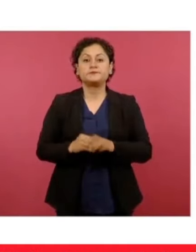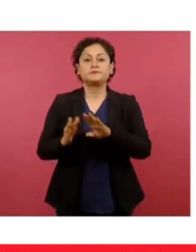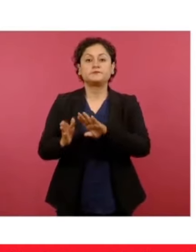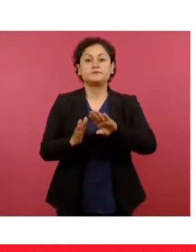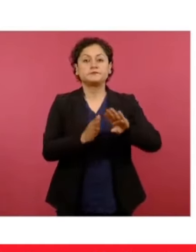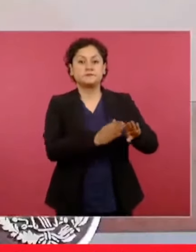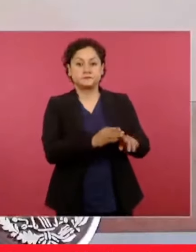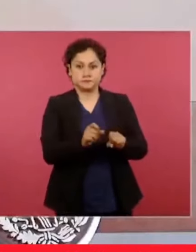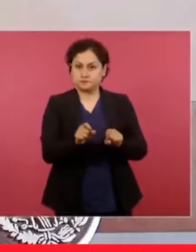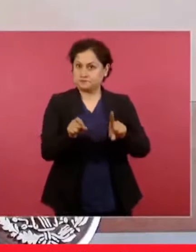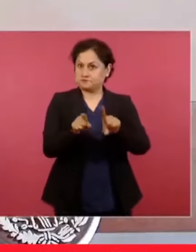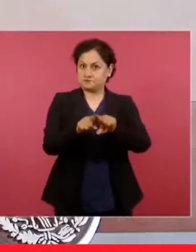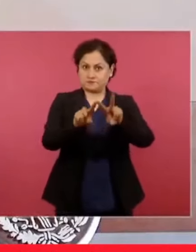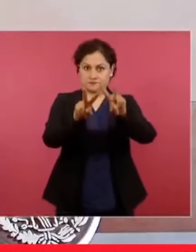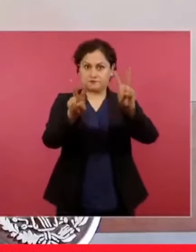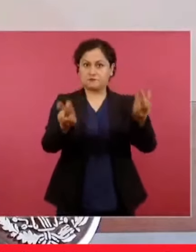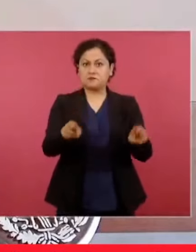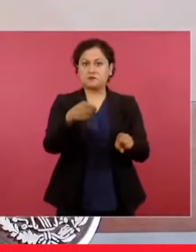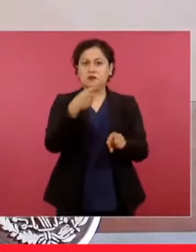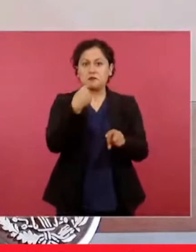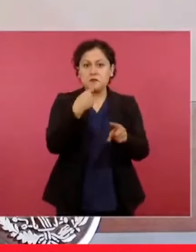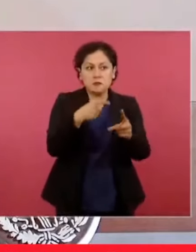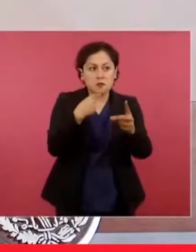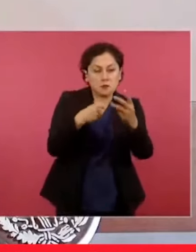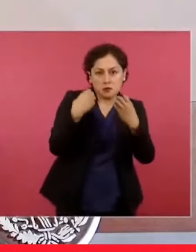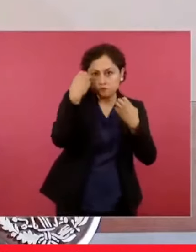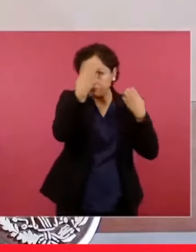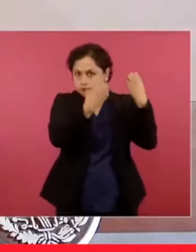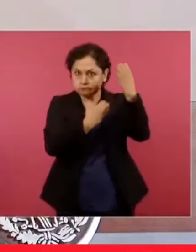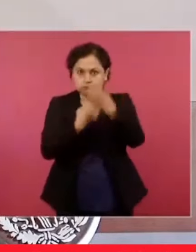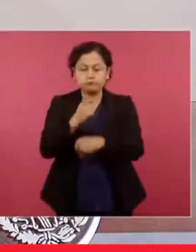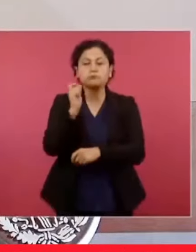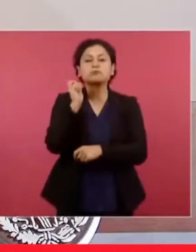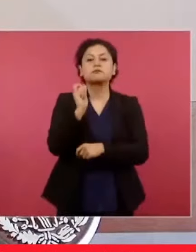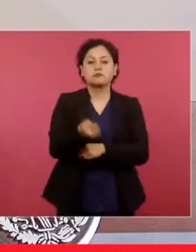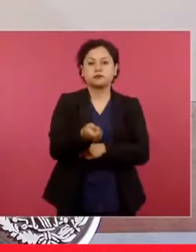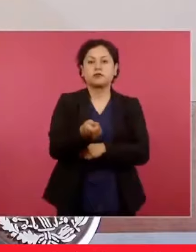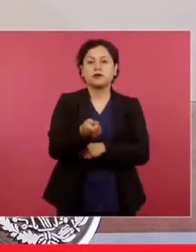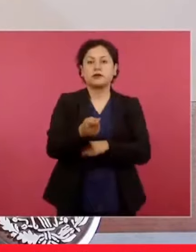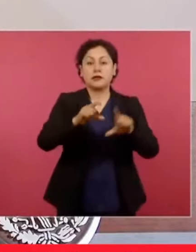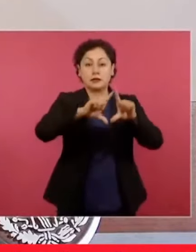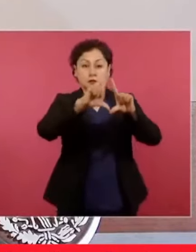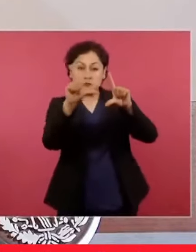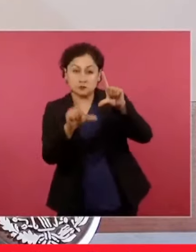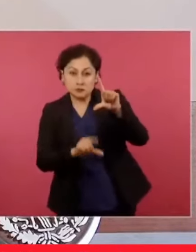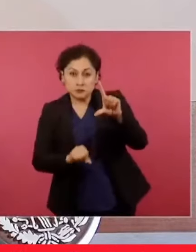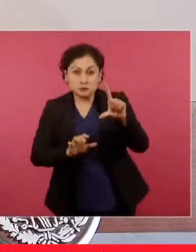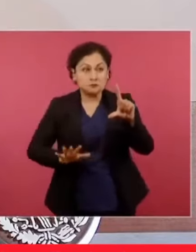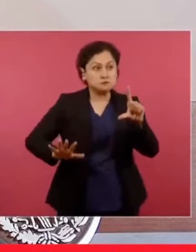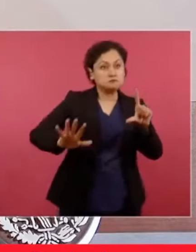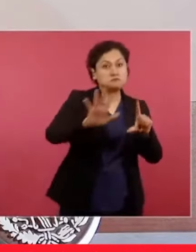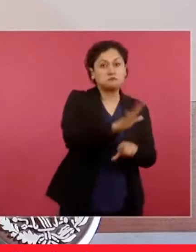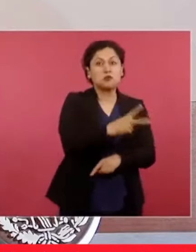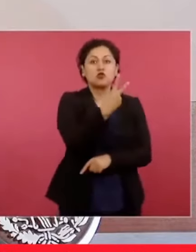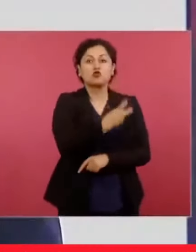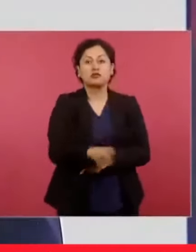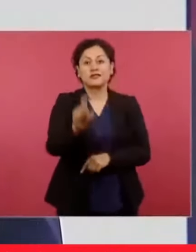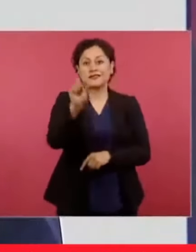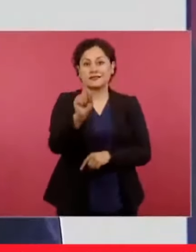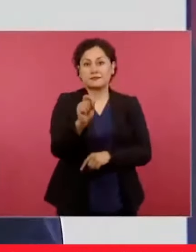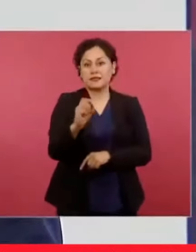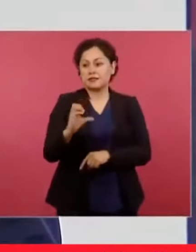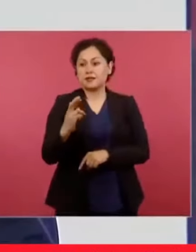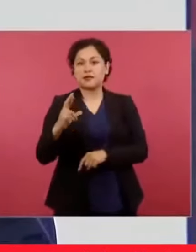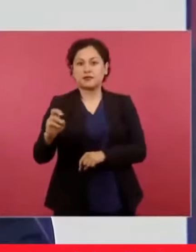las verificaciones dentro del esquema de precios máximos implementado en las 220 regiones determinadas por la cre